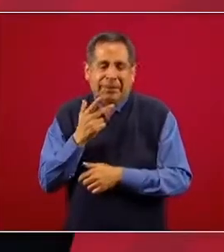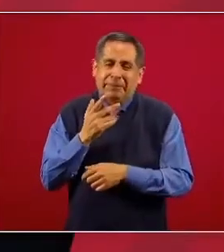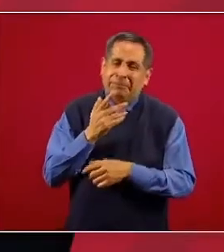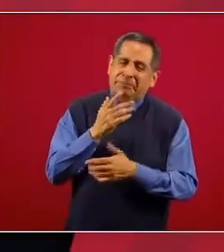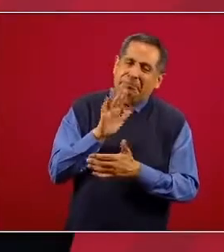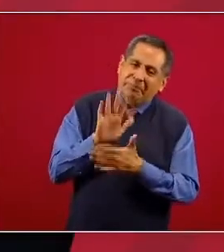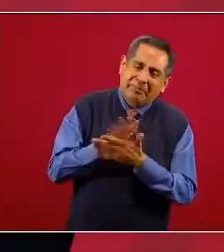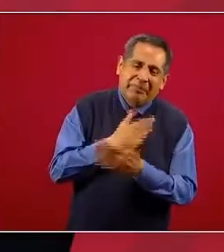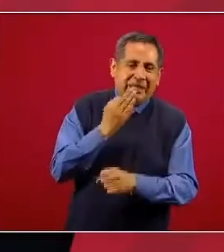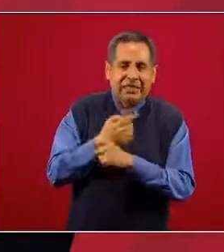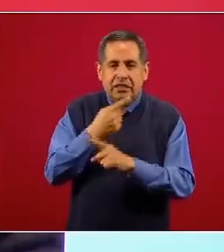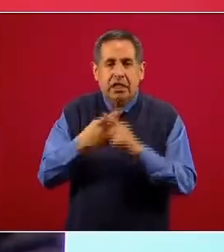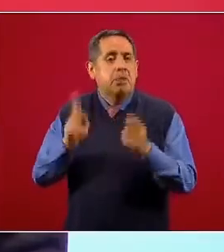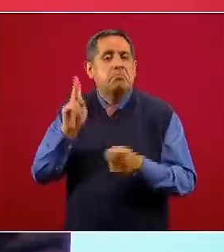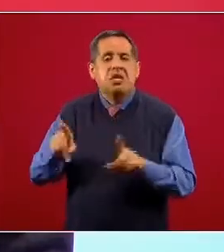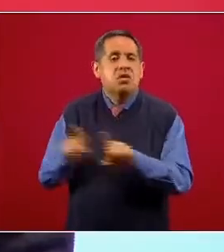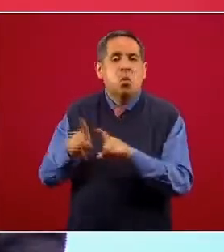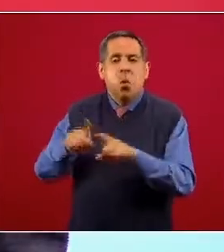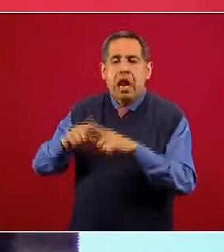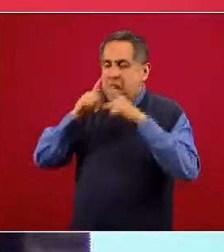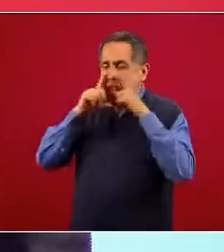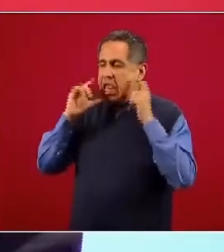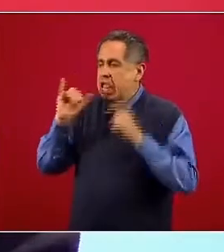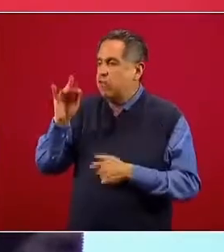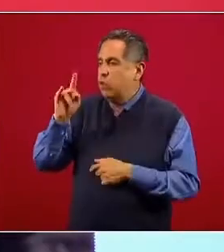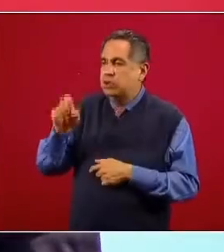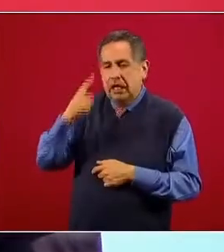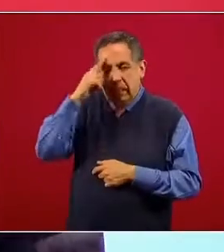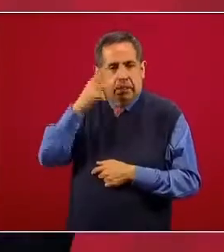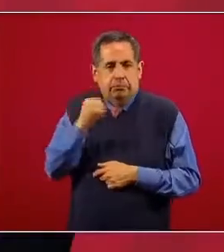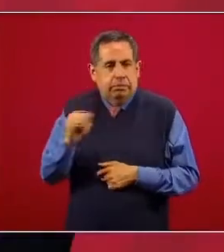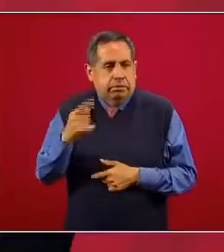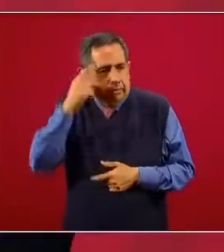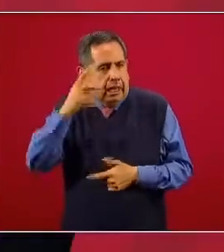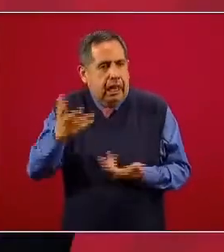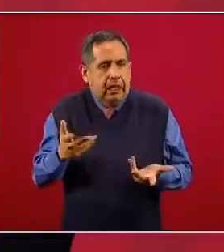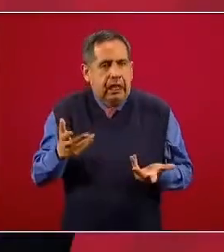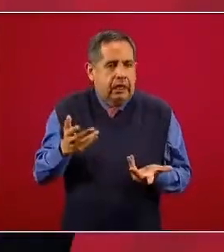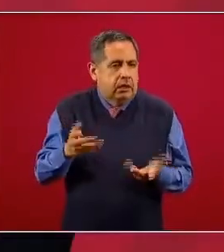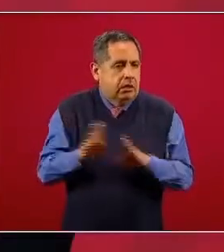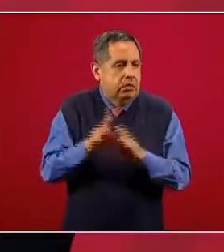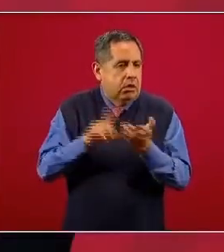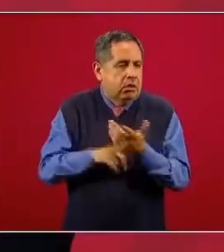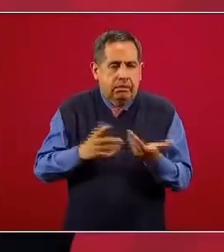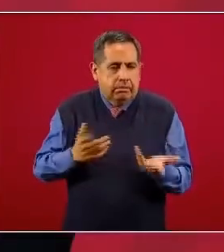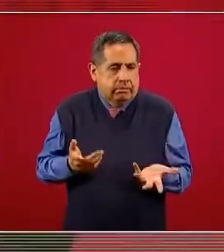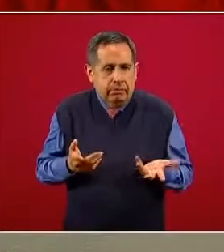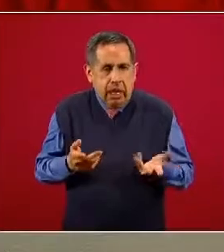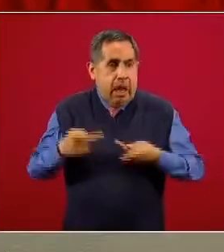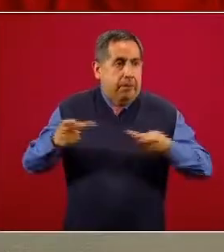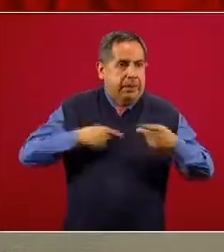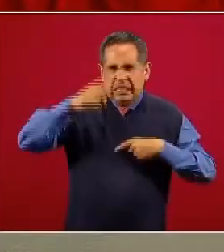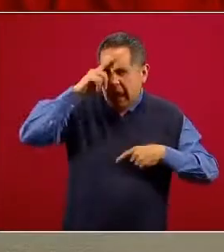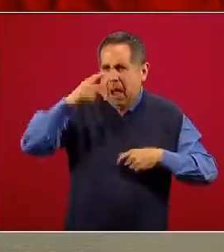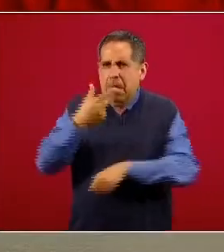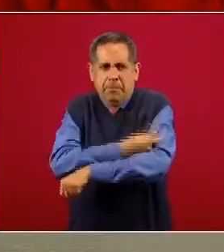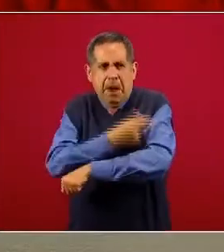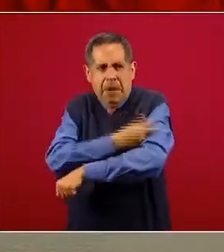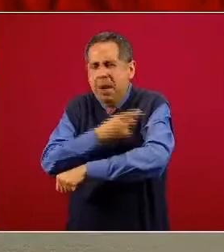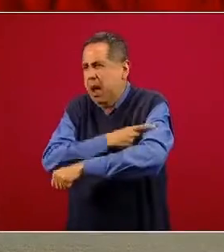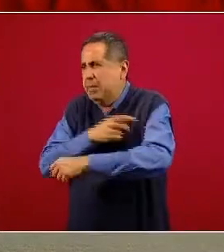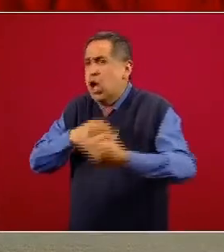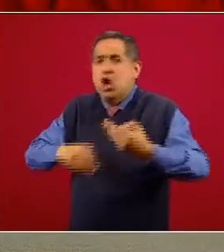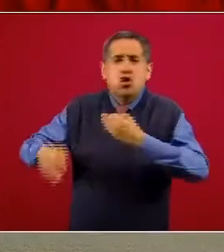como es un ejemplo el de la influenza, es absurdo, está fuera de lugar en términos técnicos y científicos, pensar en poner de